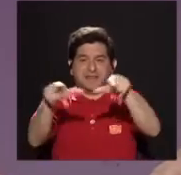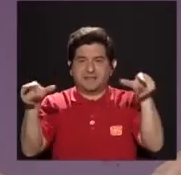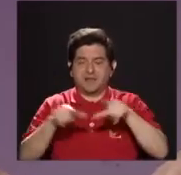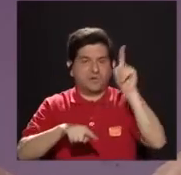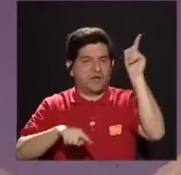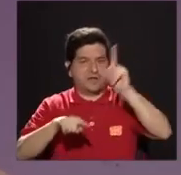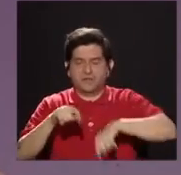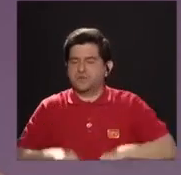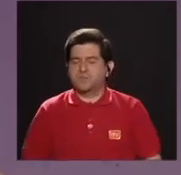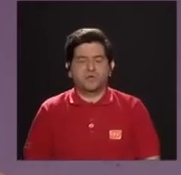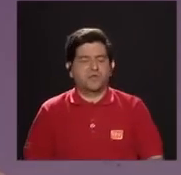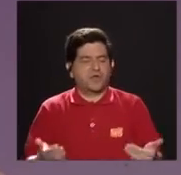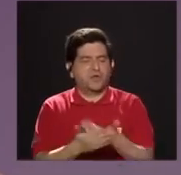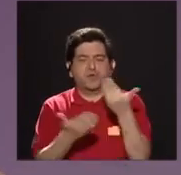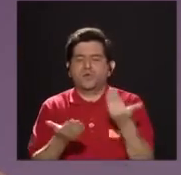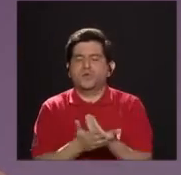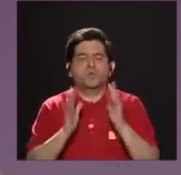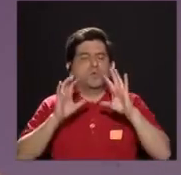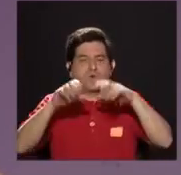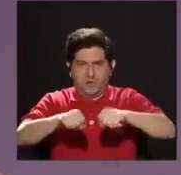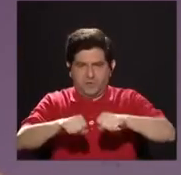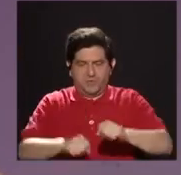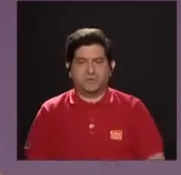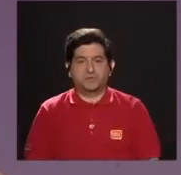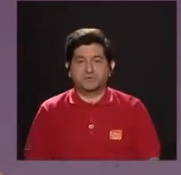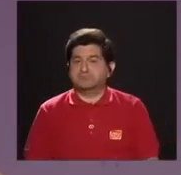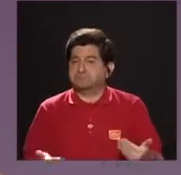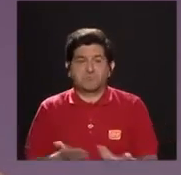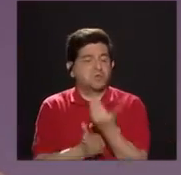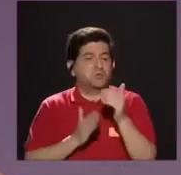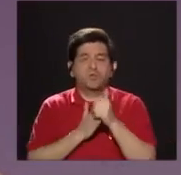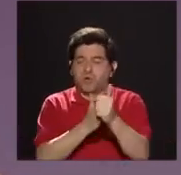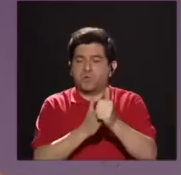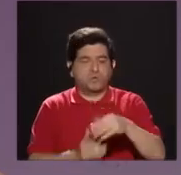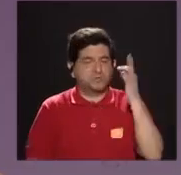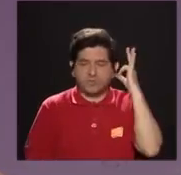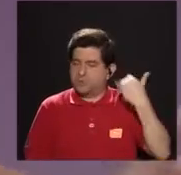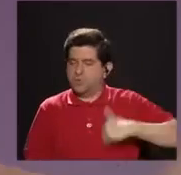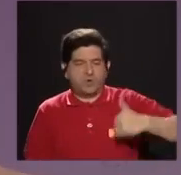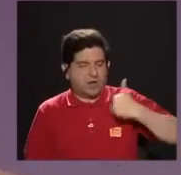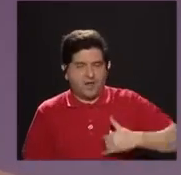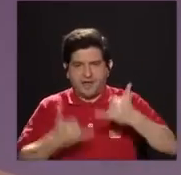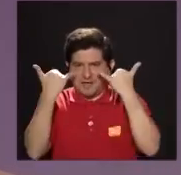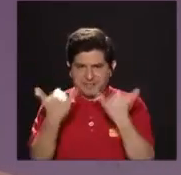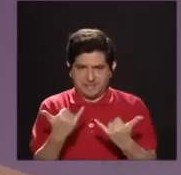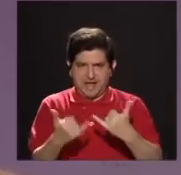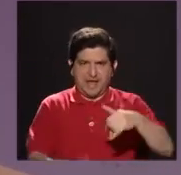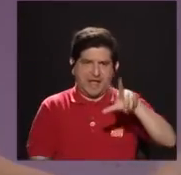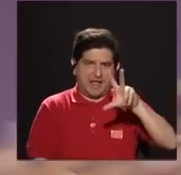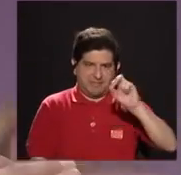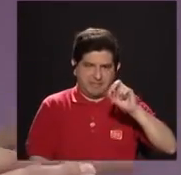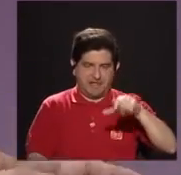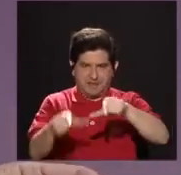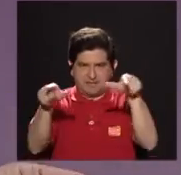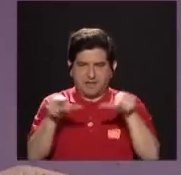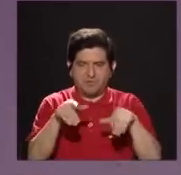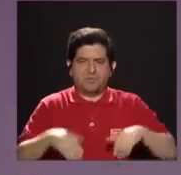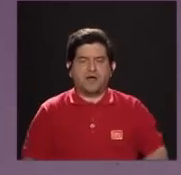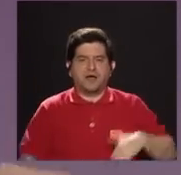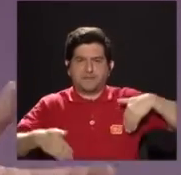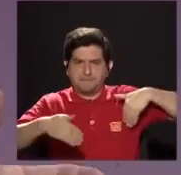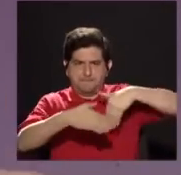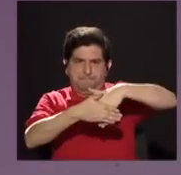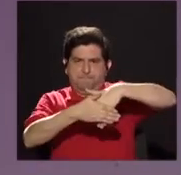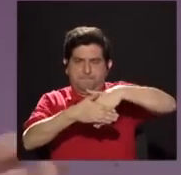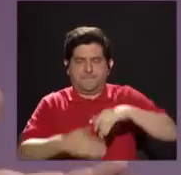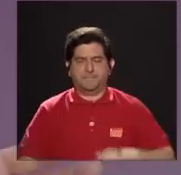nadie pudo tomar nuevos, que no fueron nuevos liderazgos, ni masculinos ni femeninos, ¿verdad? Ya esos 30 espacios se bloquearon